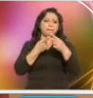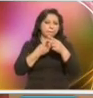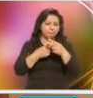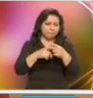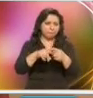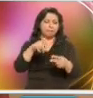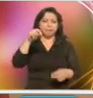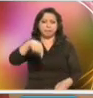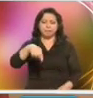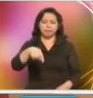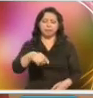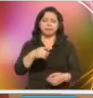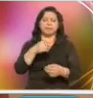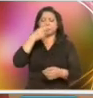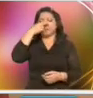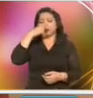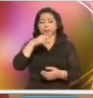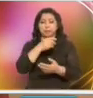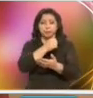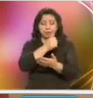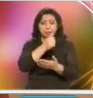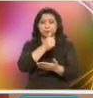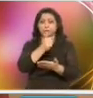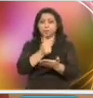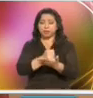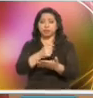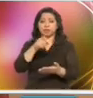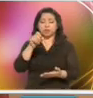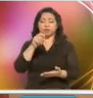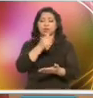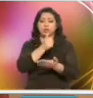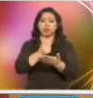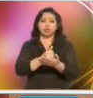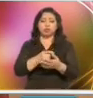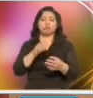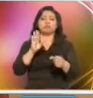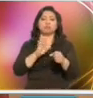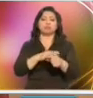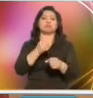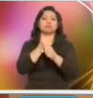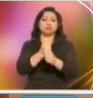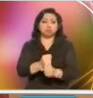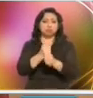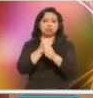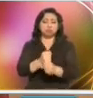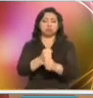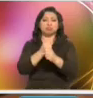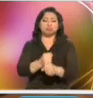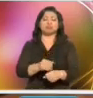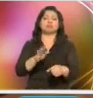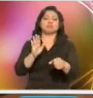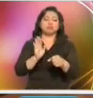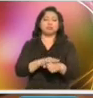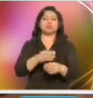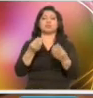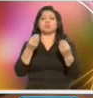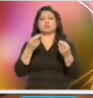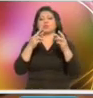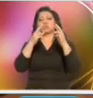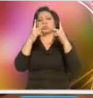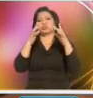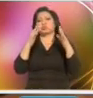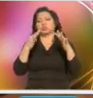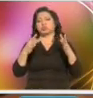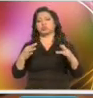es de los pocos momentos en que la Ciudad de México verdaderamente sufrió muchísimo, padeció, porque hubo mucha destrucción por esta zona, de hecho, por donde está Izazaga,